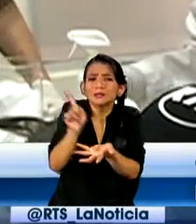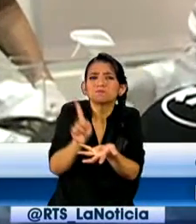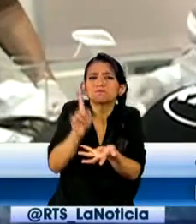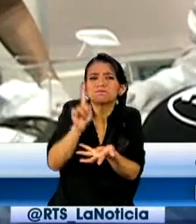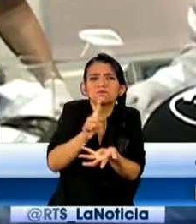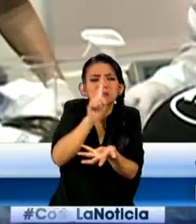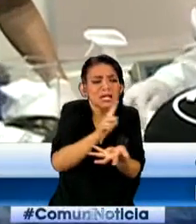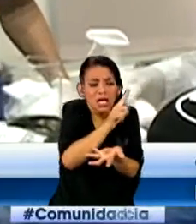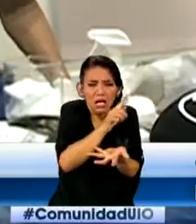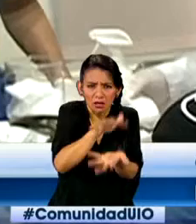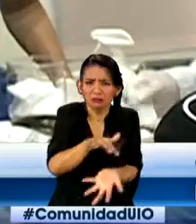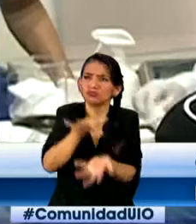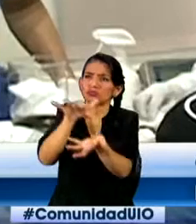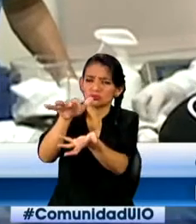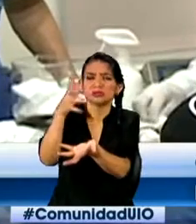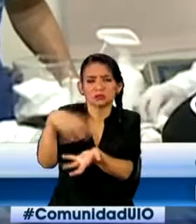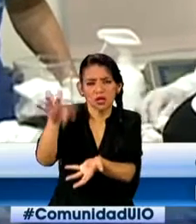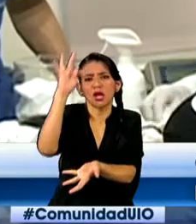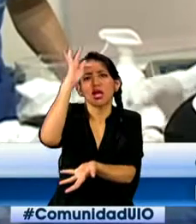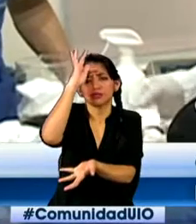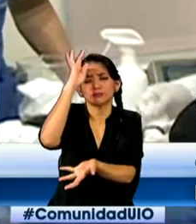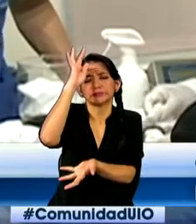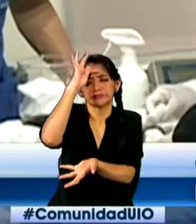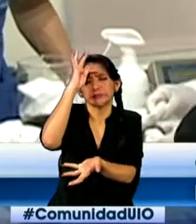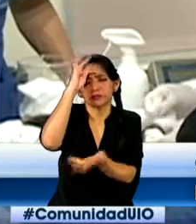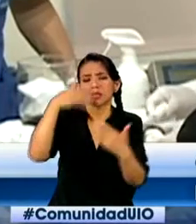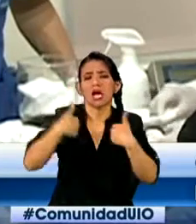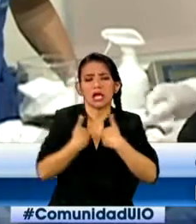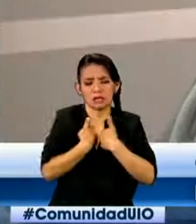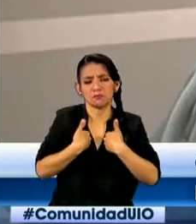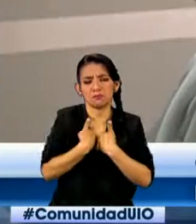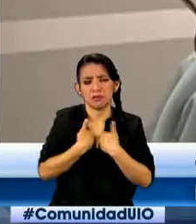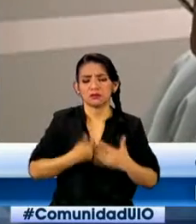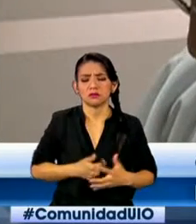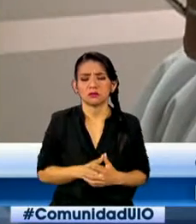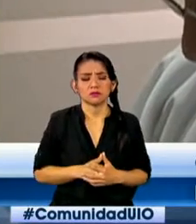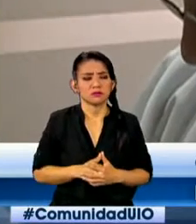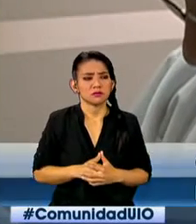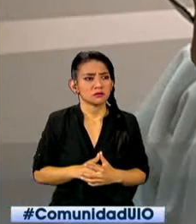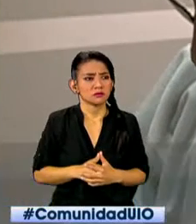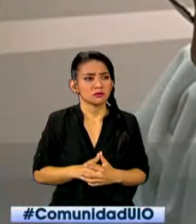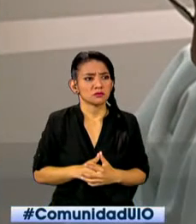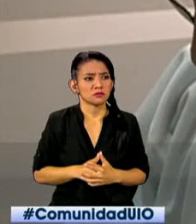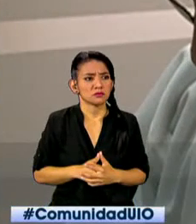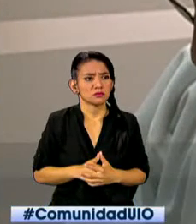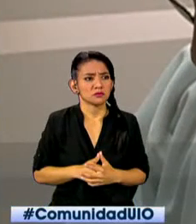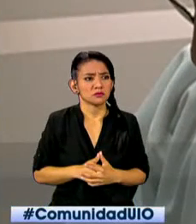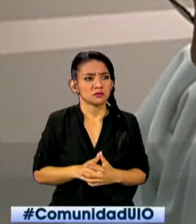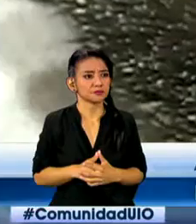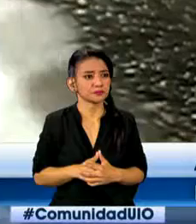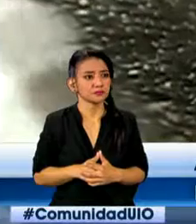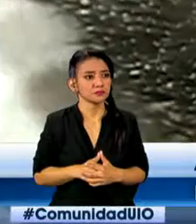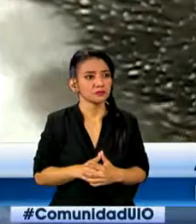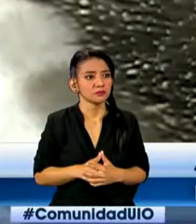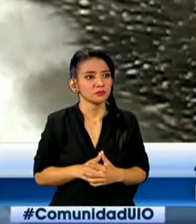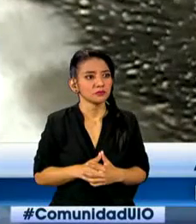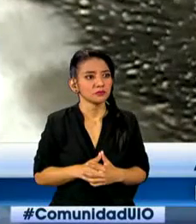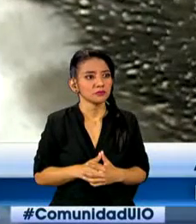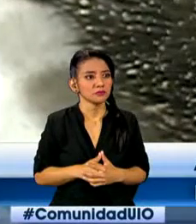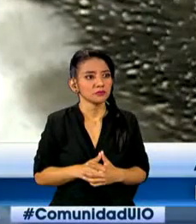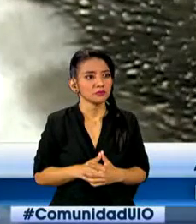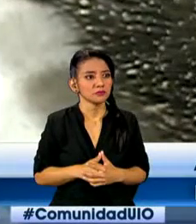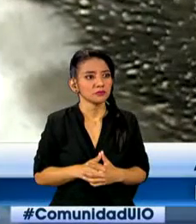pidió que se lo traslade a este animalito hacia la clínica veterinaria. Hemos encontrado pelo quemado,